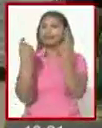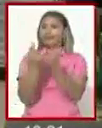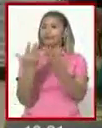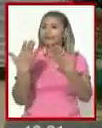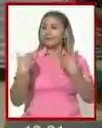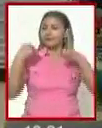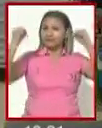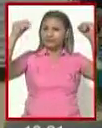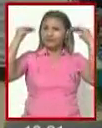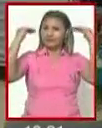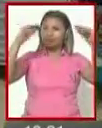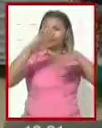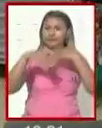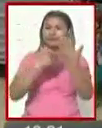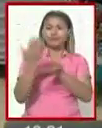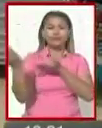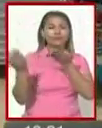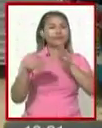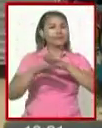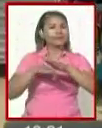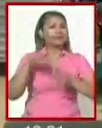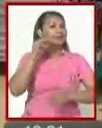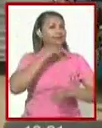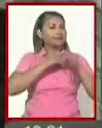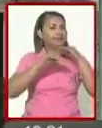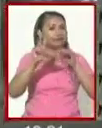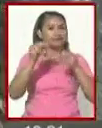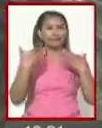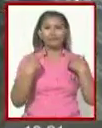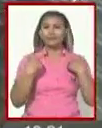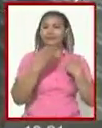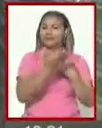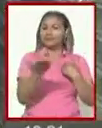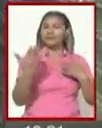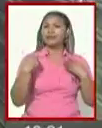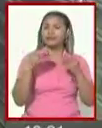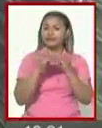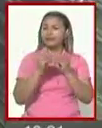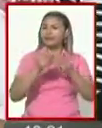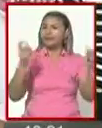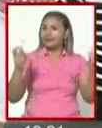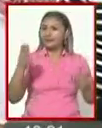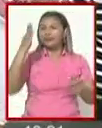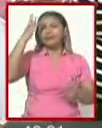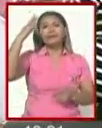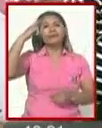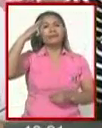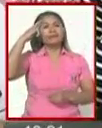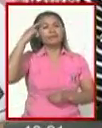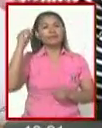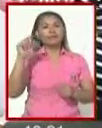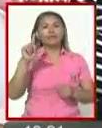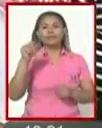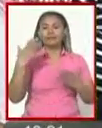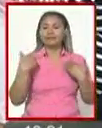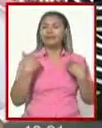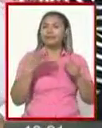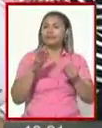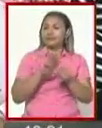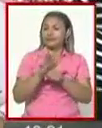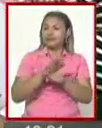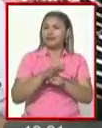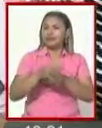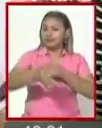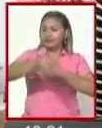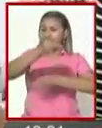manifiesta, tienen techo, tienen todos los servicios básicos. Es mentira que no lo tienen. Ellos tienen mayoristas, por eso que ellos no están ocupando su espacio. Si ellos no